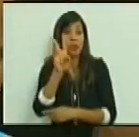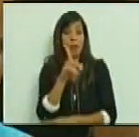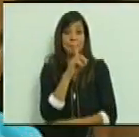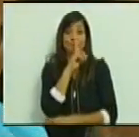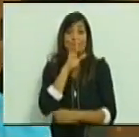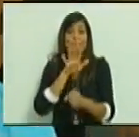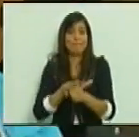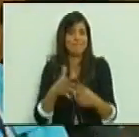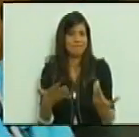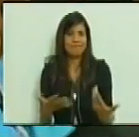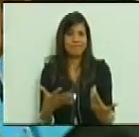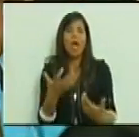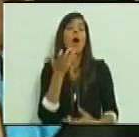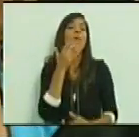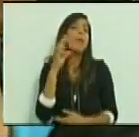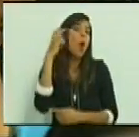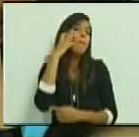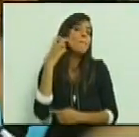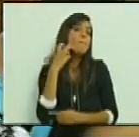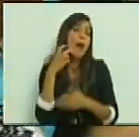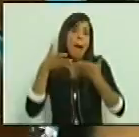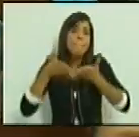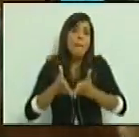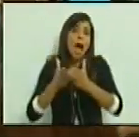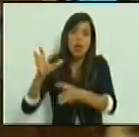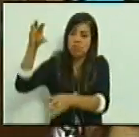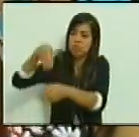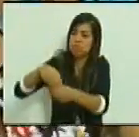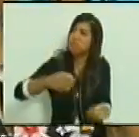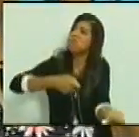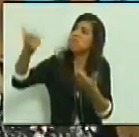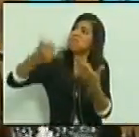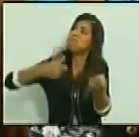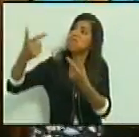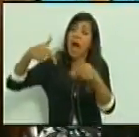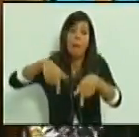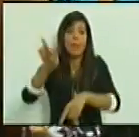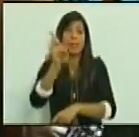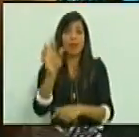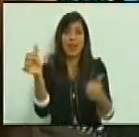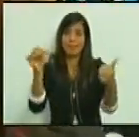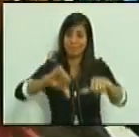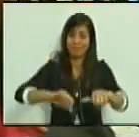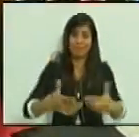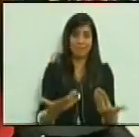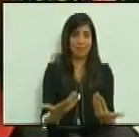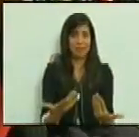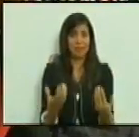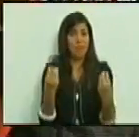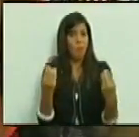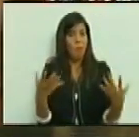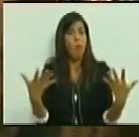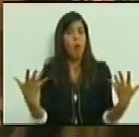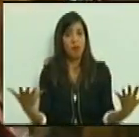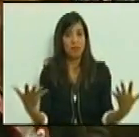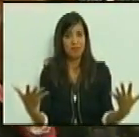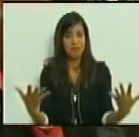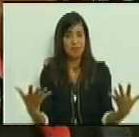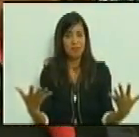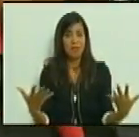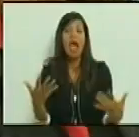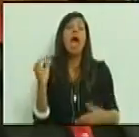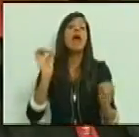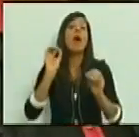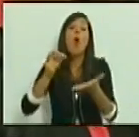El cacao se nos va por ahí en los barcos, ¿y quién le llega esa divisa? ¿Por qué esa divisa no le puede llegar a Agrosur? El